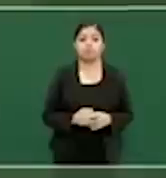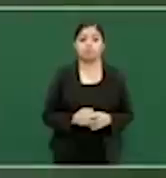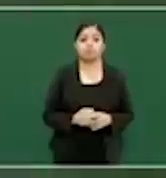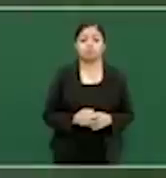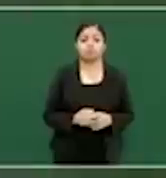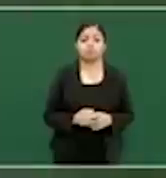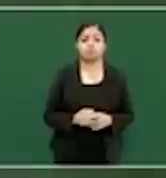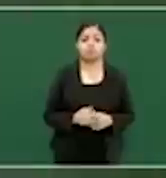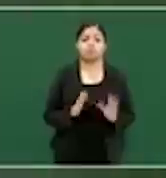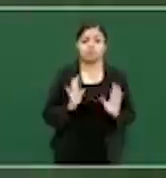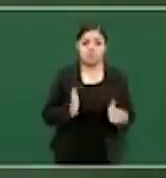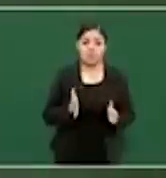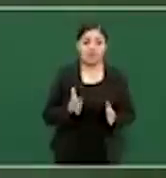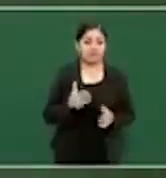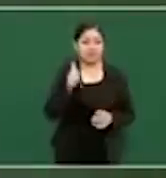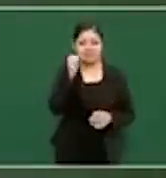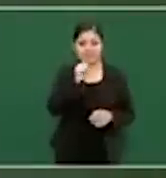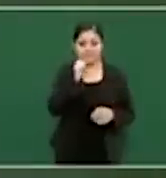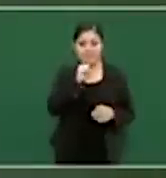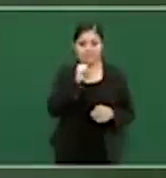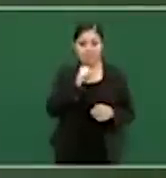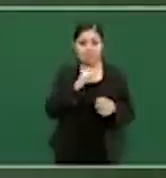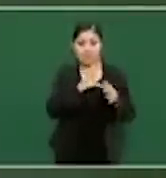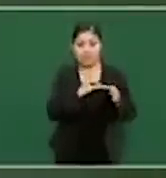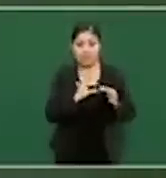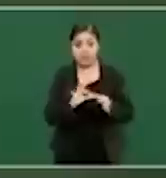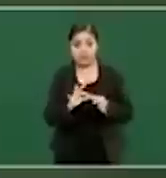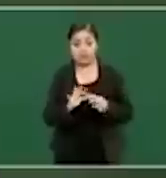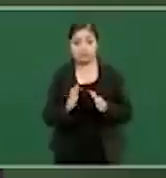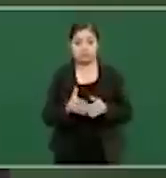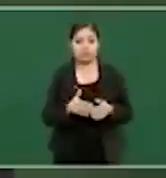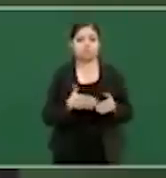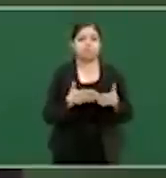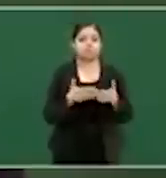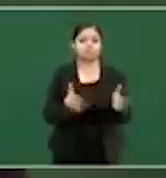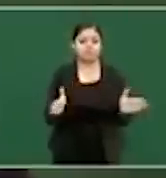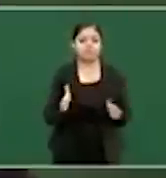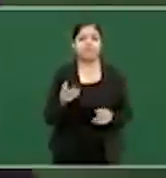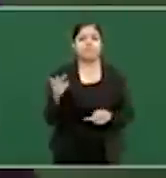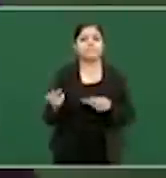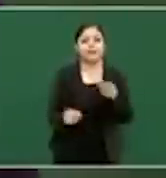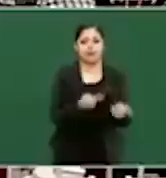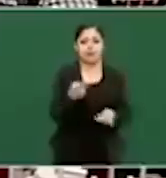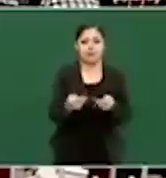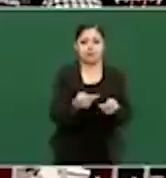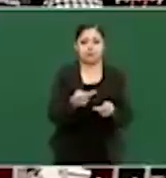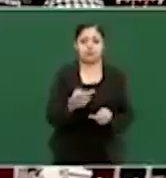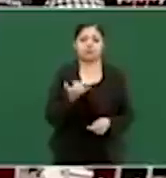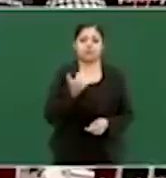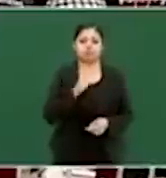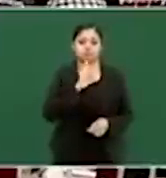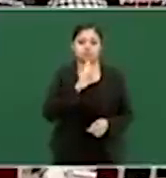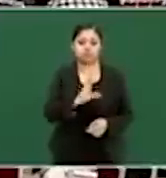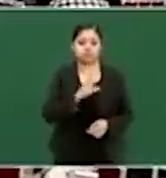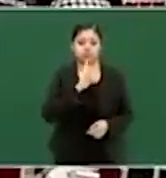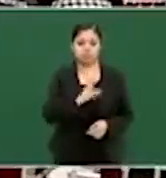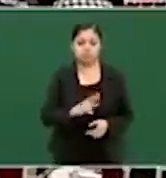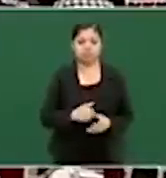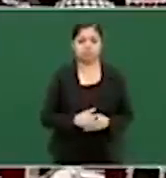ya abrimos, como siempre, la sesión de preguntas y respuestas para